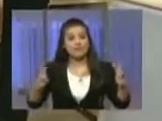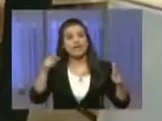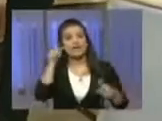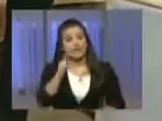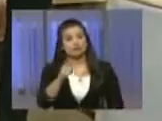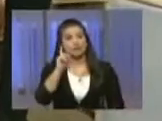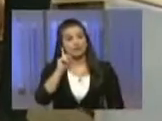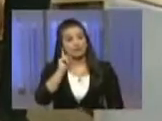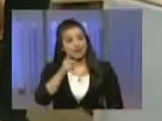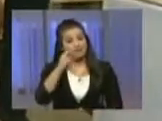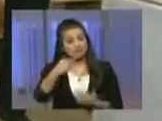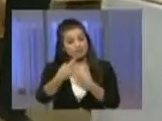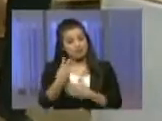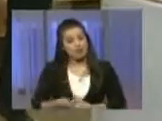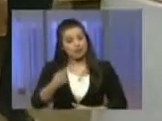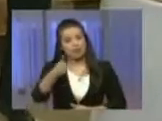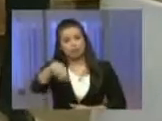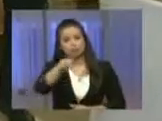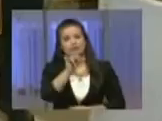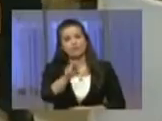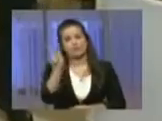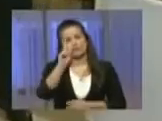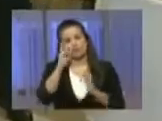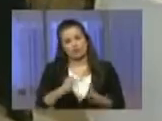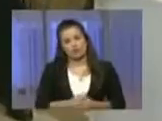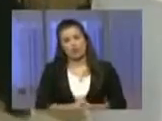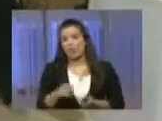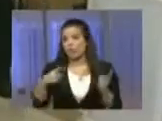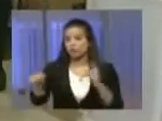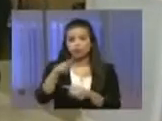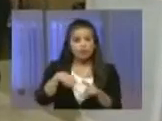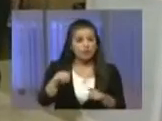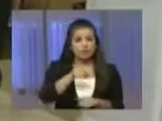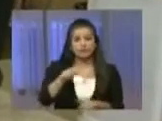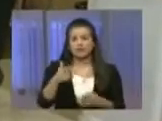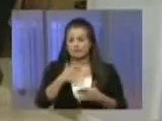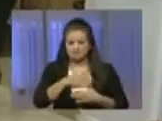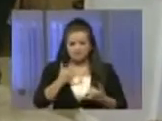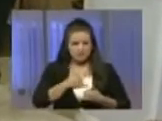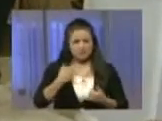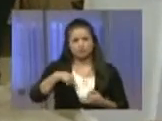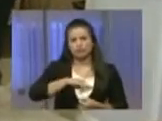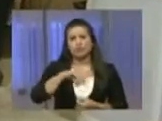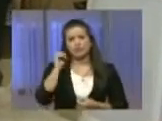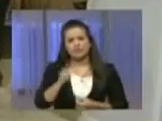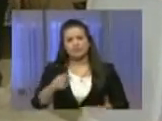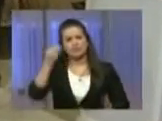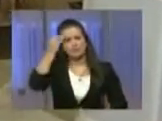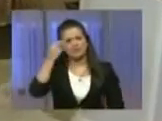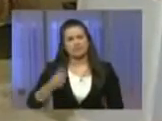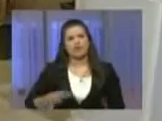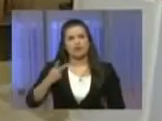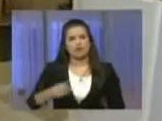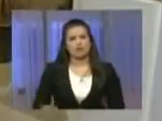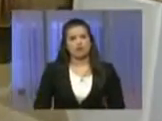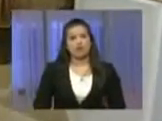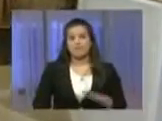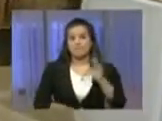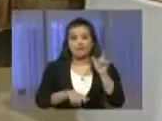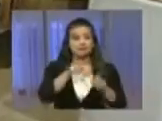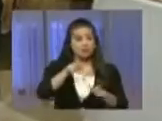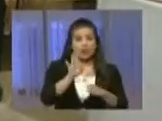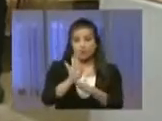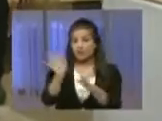valorado compatriota por usted por todos por nosotros por nosotr debe ser valorado porque el que no cuida lo